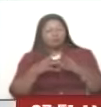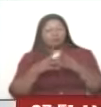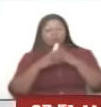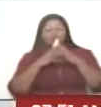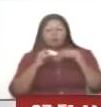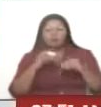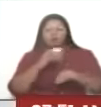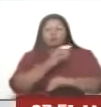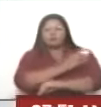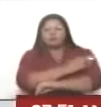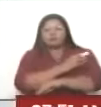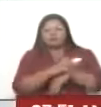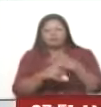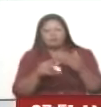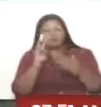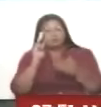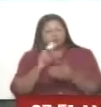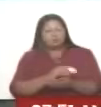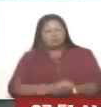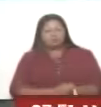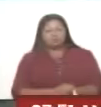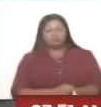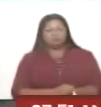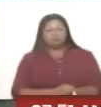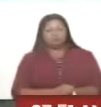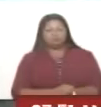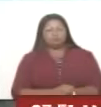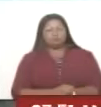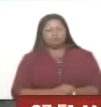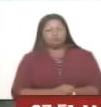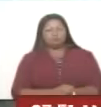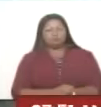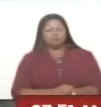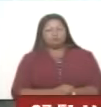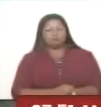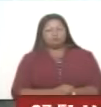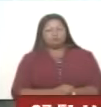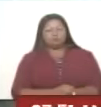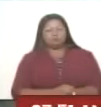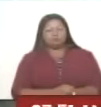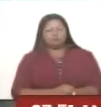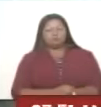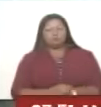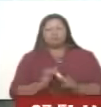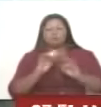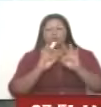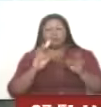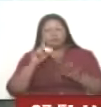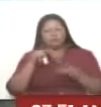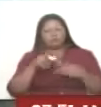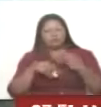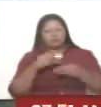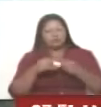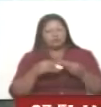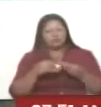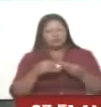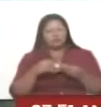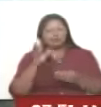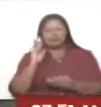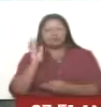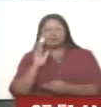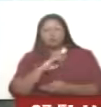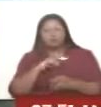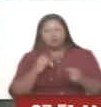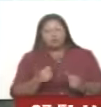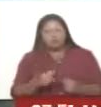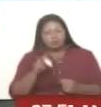las oposiciones. Ahí se van a unir ellos, seguramente. En ese plan, no sé si se unirán con los mismos, con un candidato, pero el discurso sí va a ser bastante